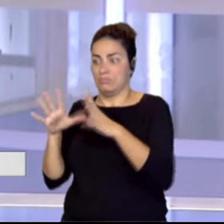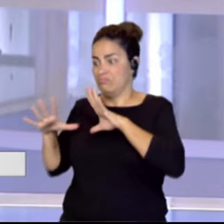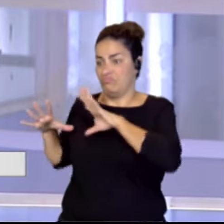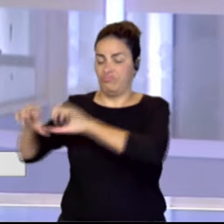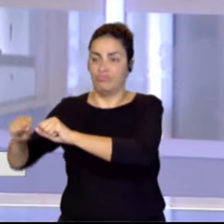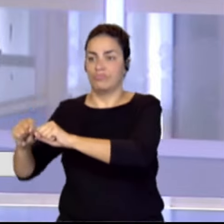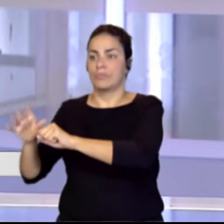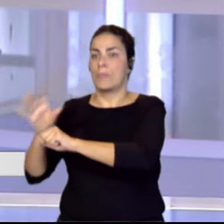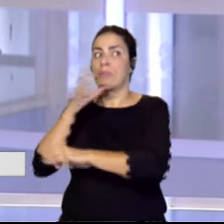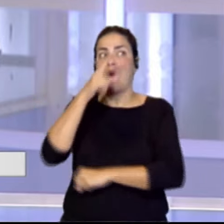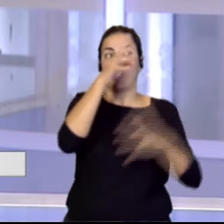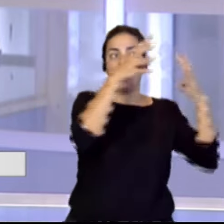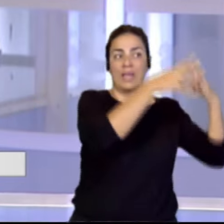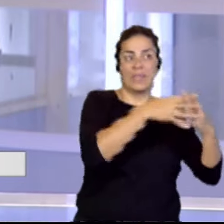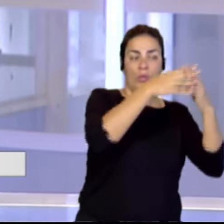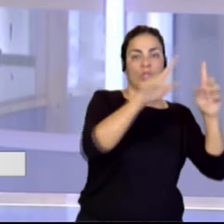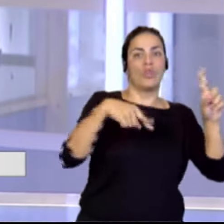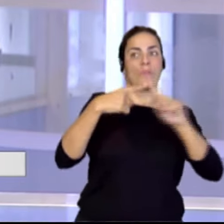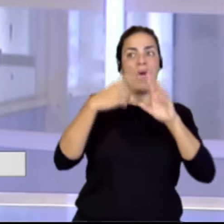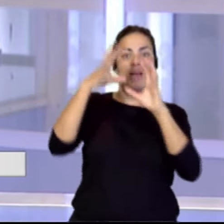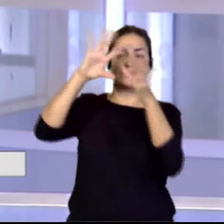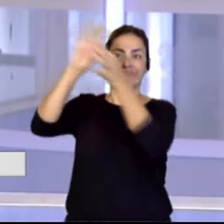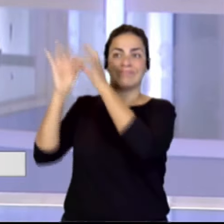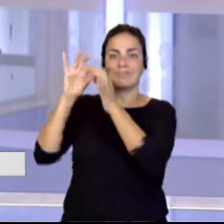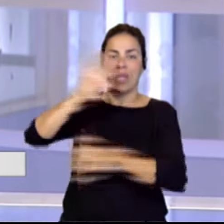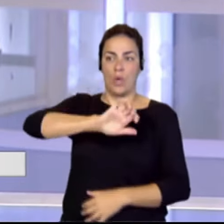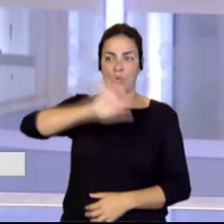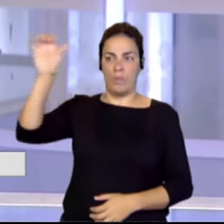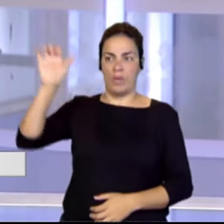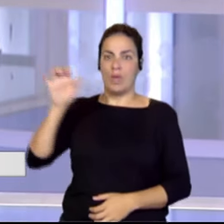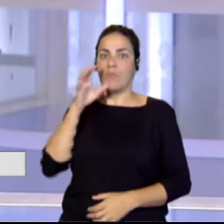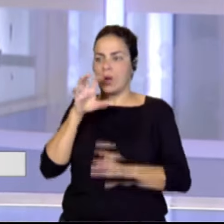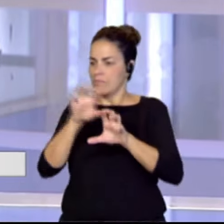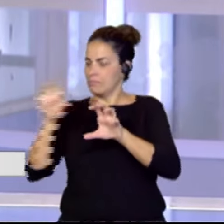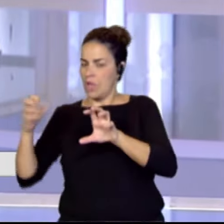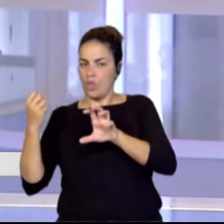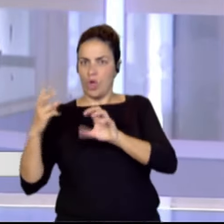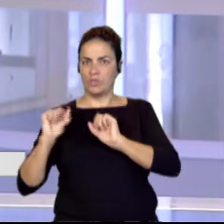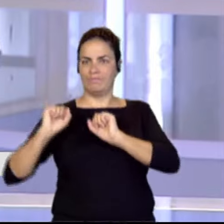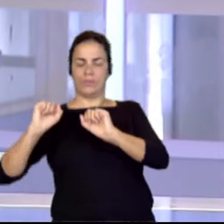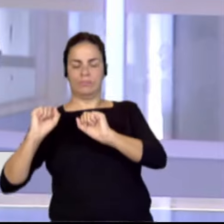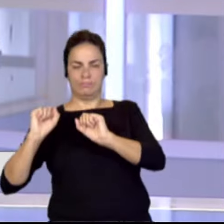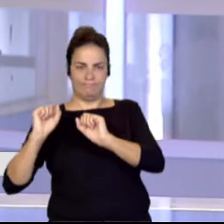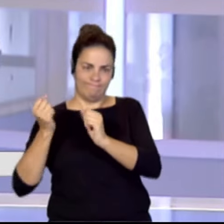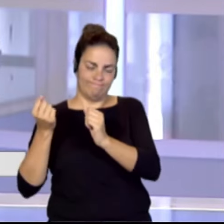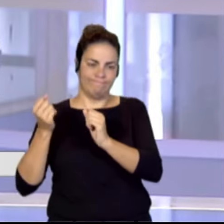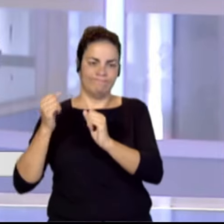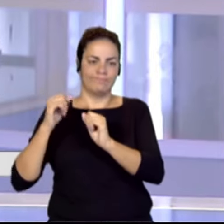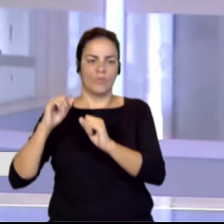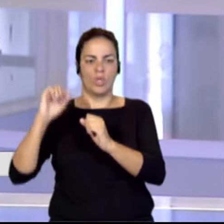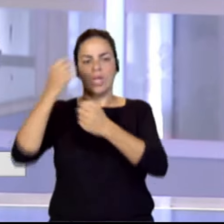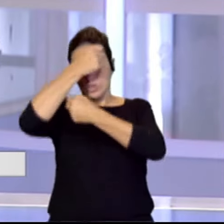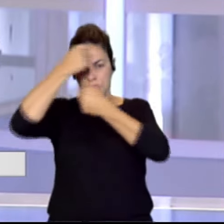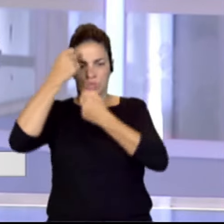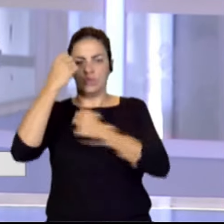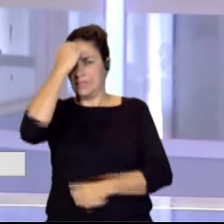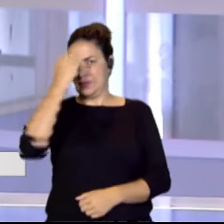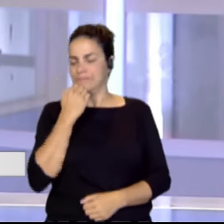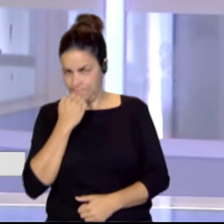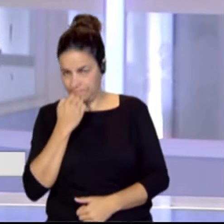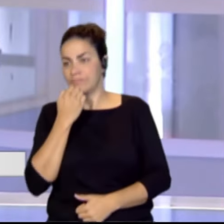una coalición europea eran dos diques de contención del guadis moo entonces creo que hay que planificar el tema ir por